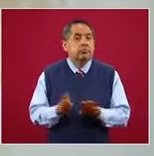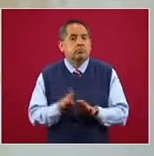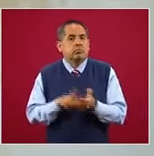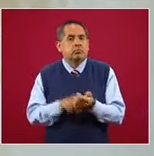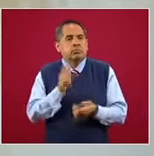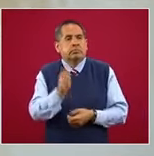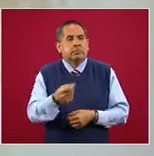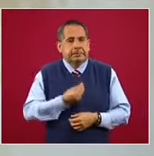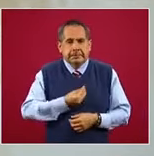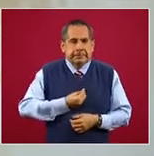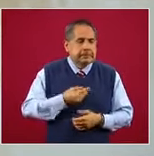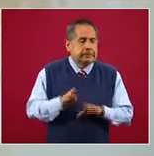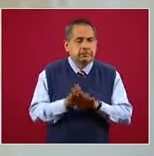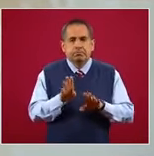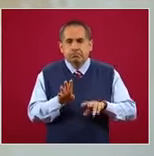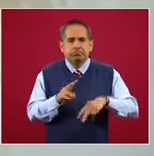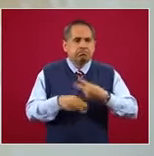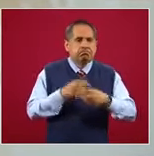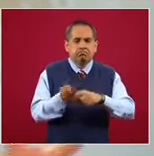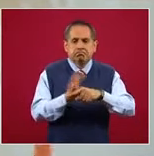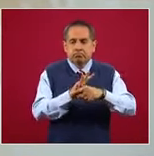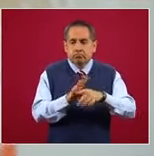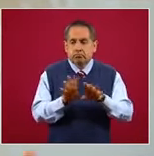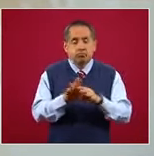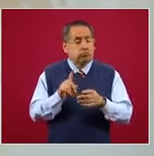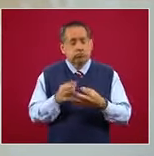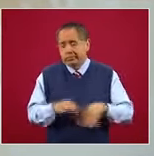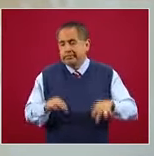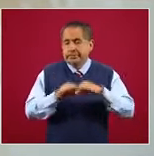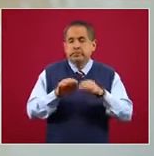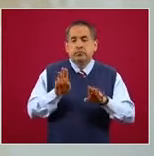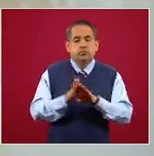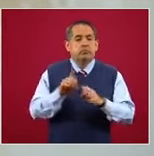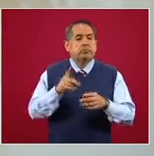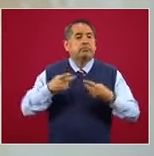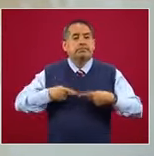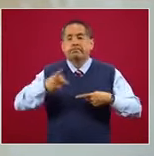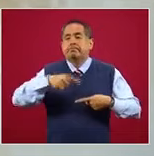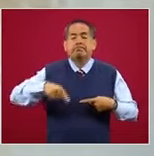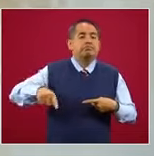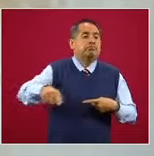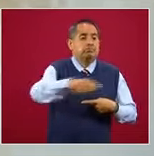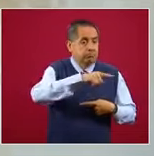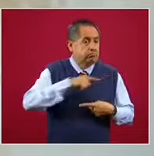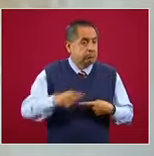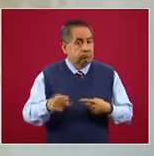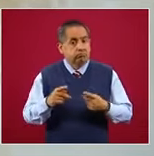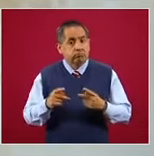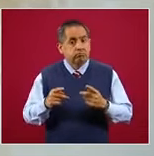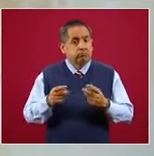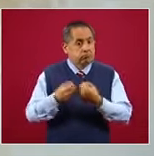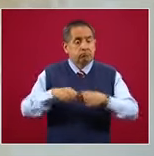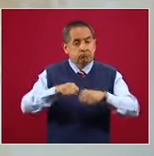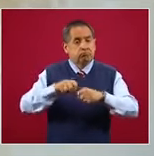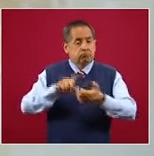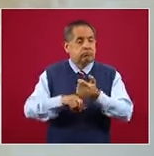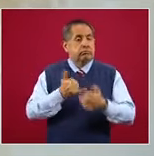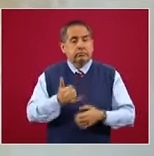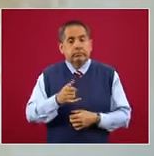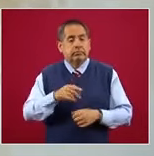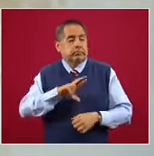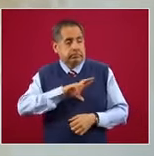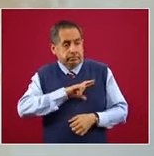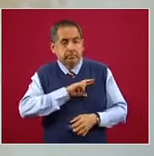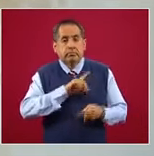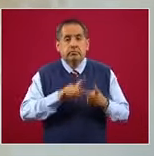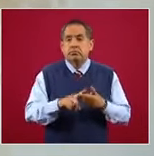enfrentado la epidemia con la contribución de una parte muy importante de la sociedad y del sector privado